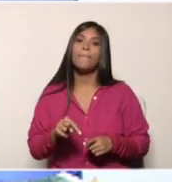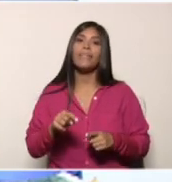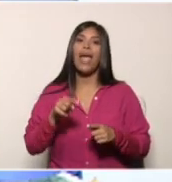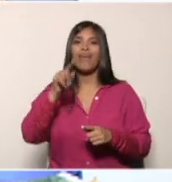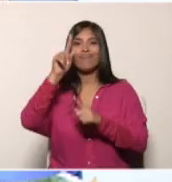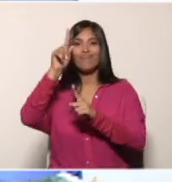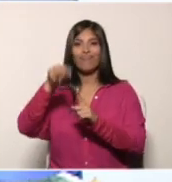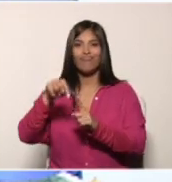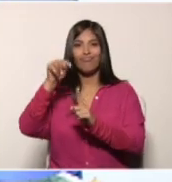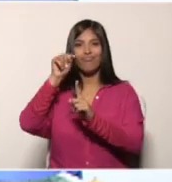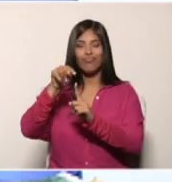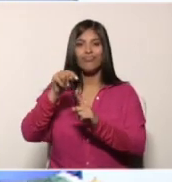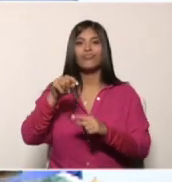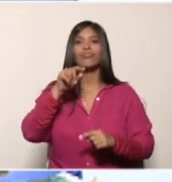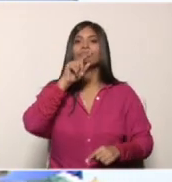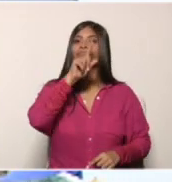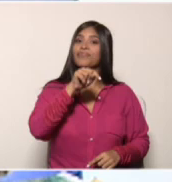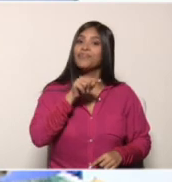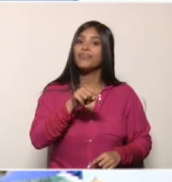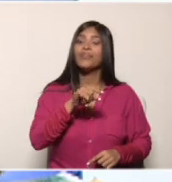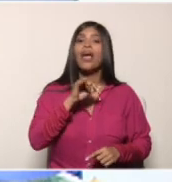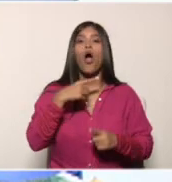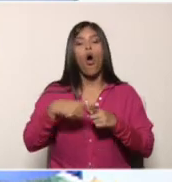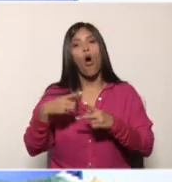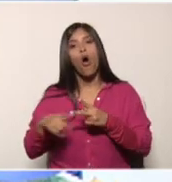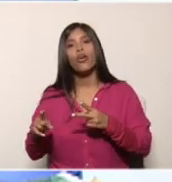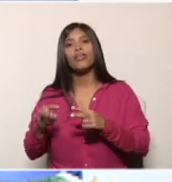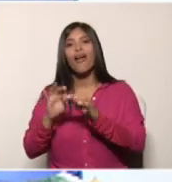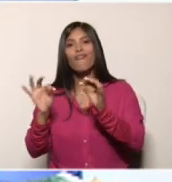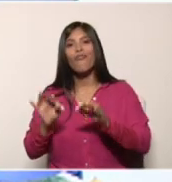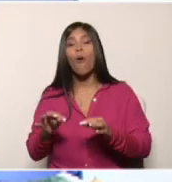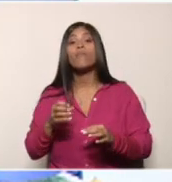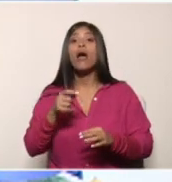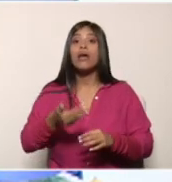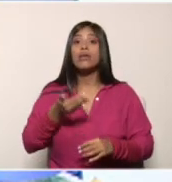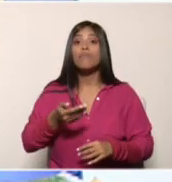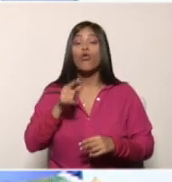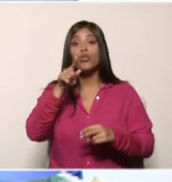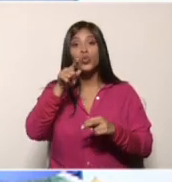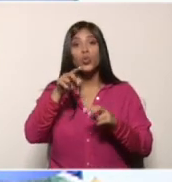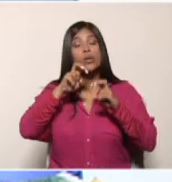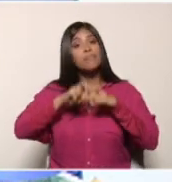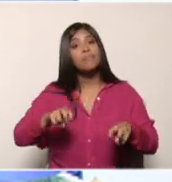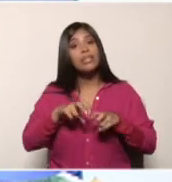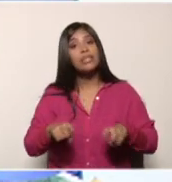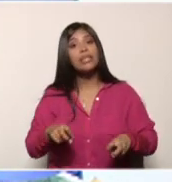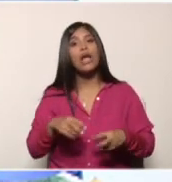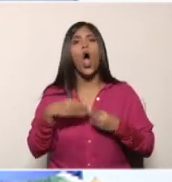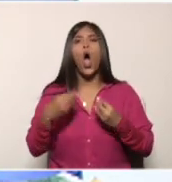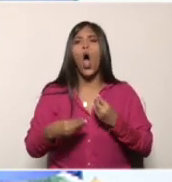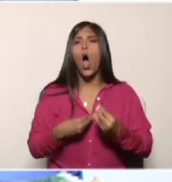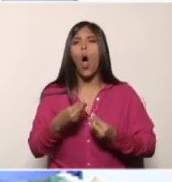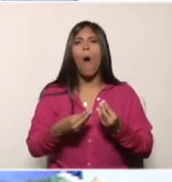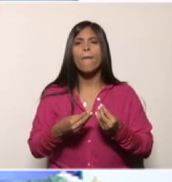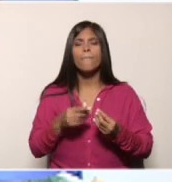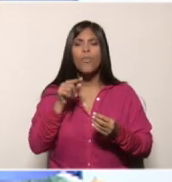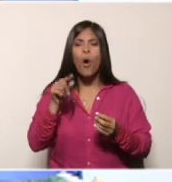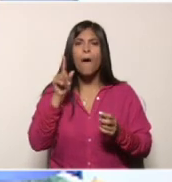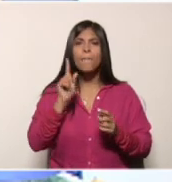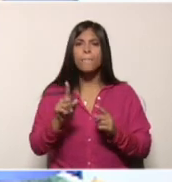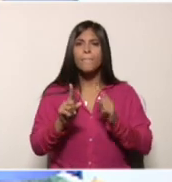los puntos suspensivos, la diéresis, son otros signos de puntuación que sería bueno que ustedes investiguen bien cómo se utilizan estos signos